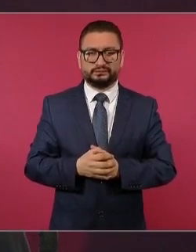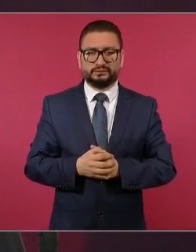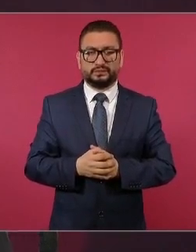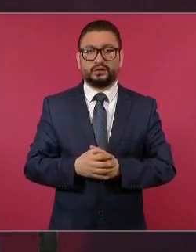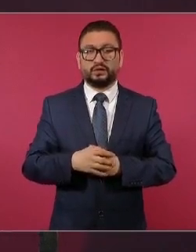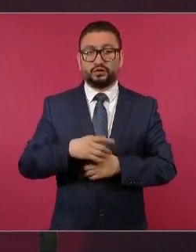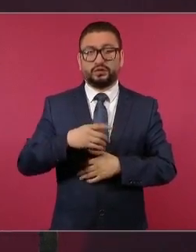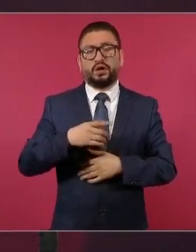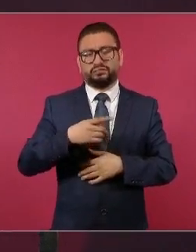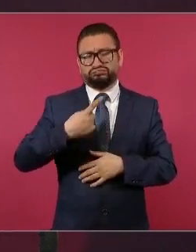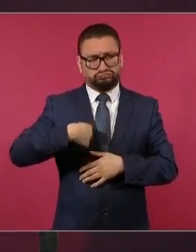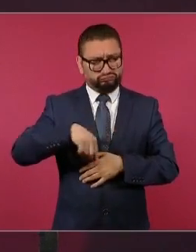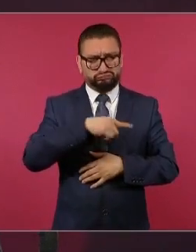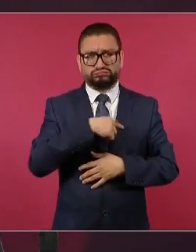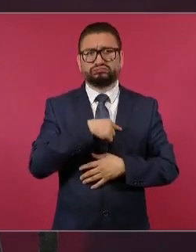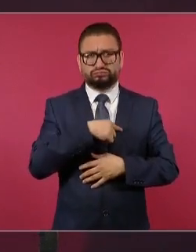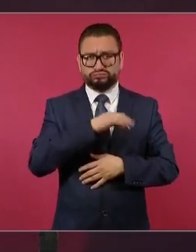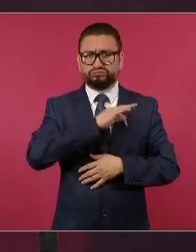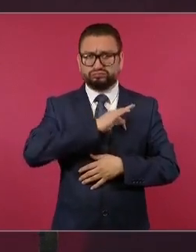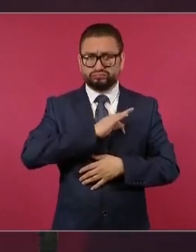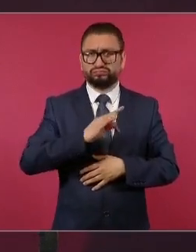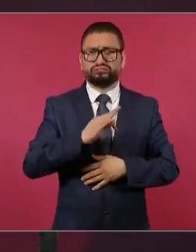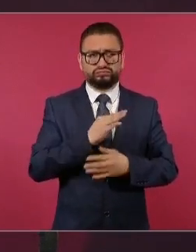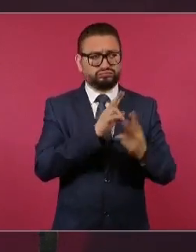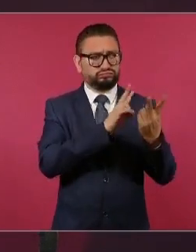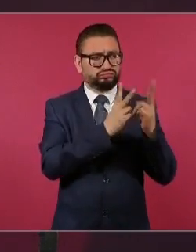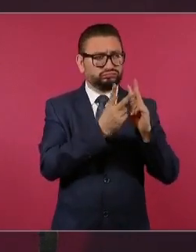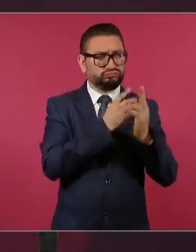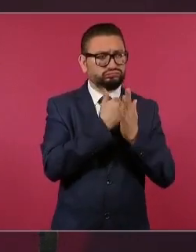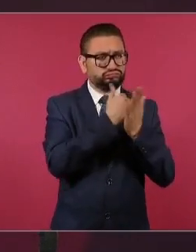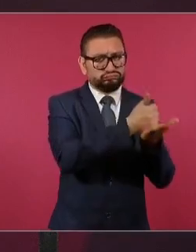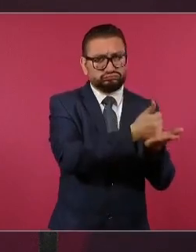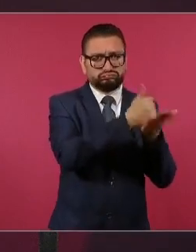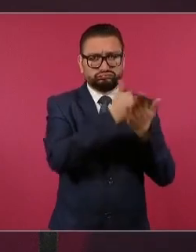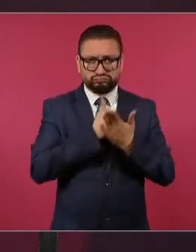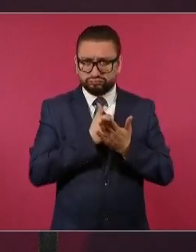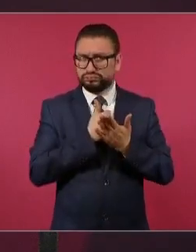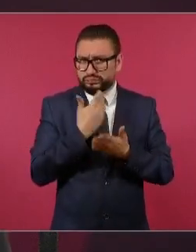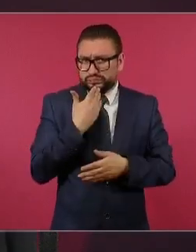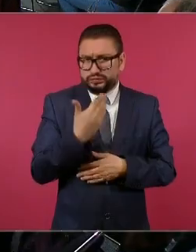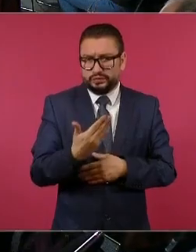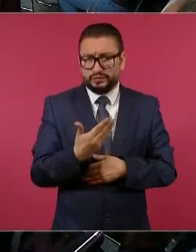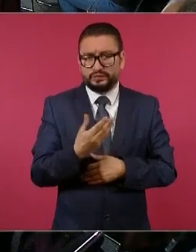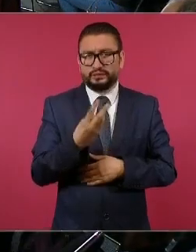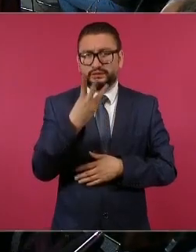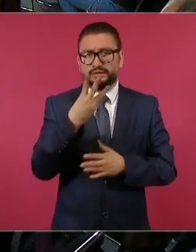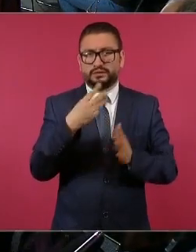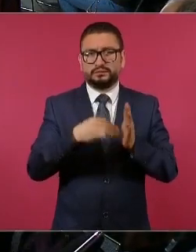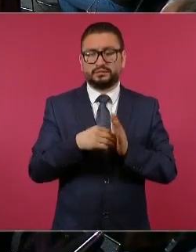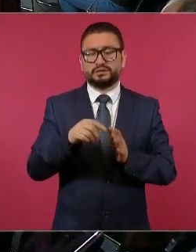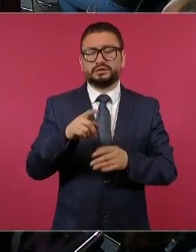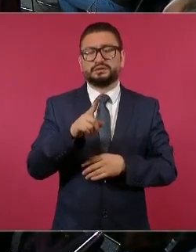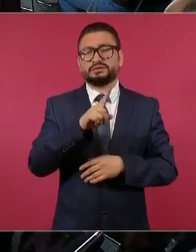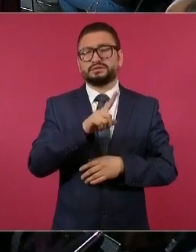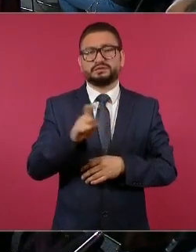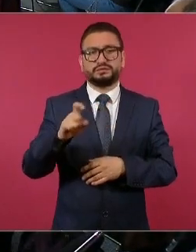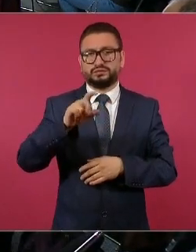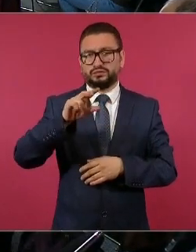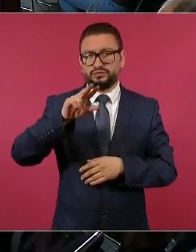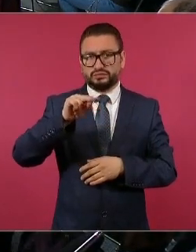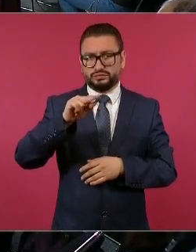nos ayuda la vecindad, son 3.180 kilómetros